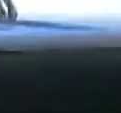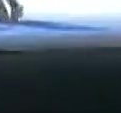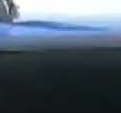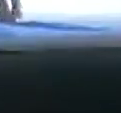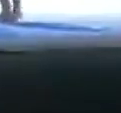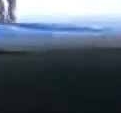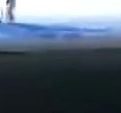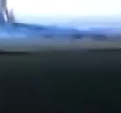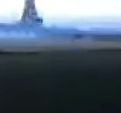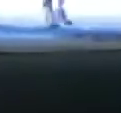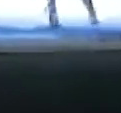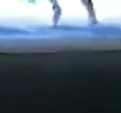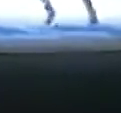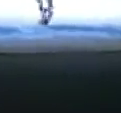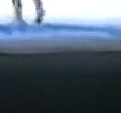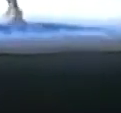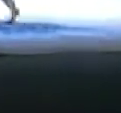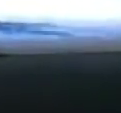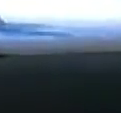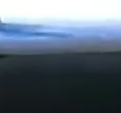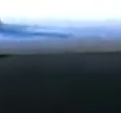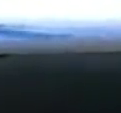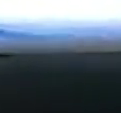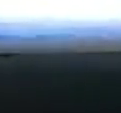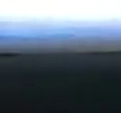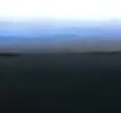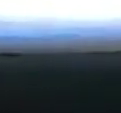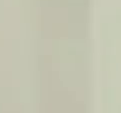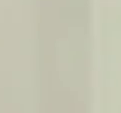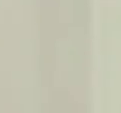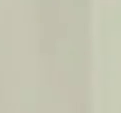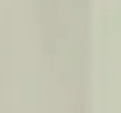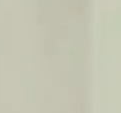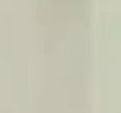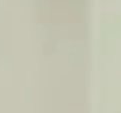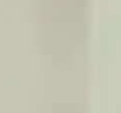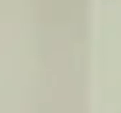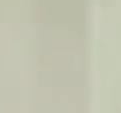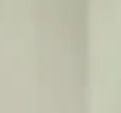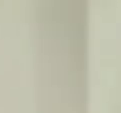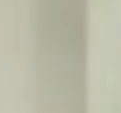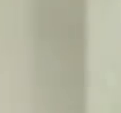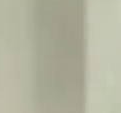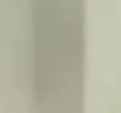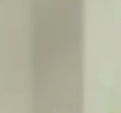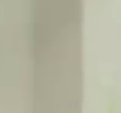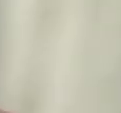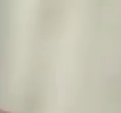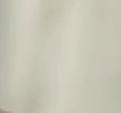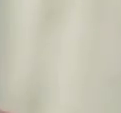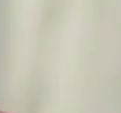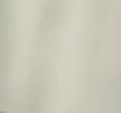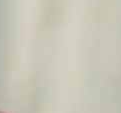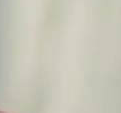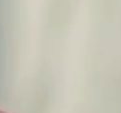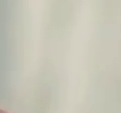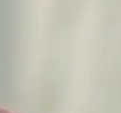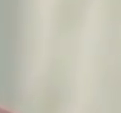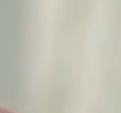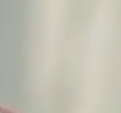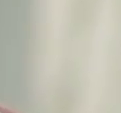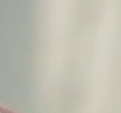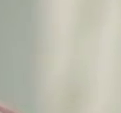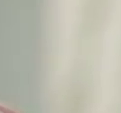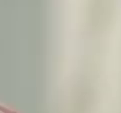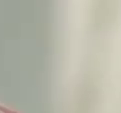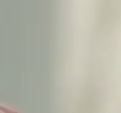sur, piso la región, maveta del viento y de la luz. Siento al